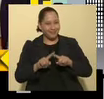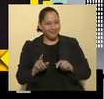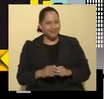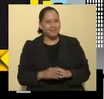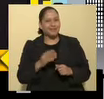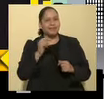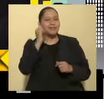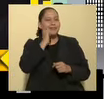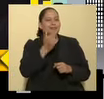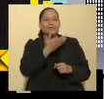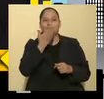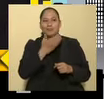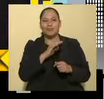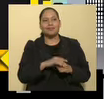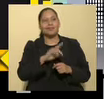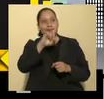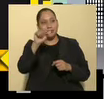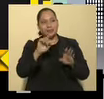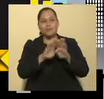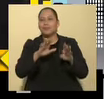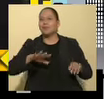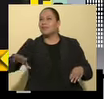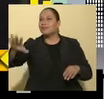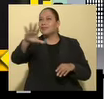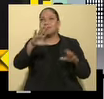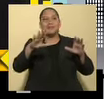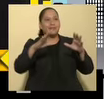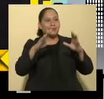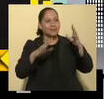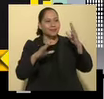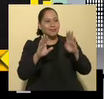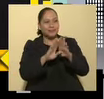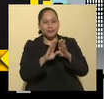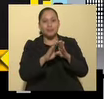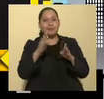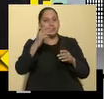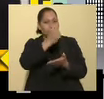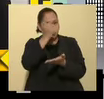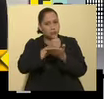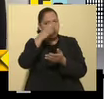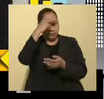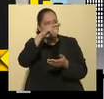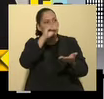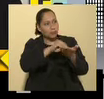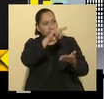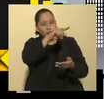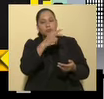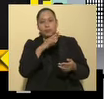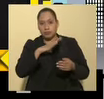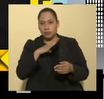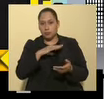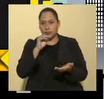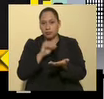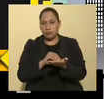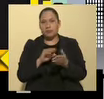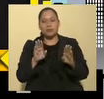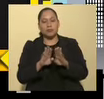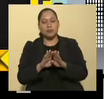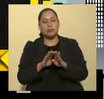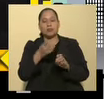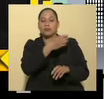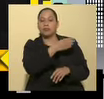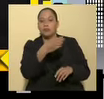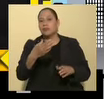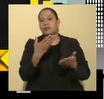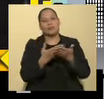Lo urbano y luego el paisaje, que me imagino que la Ciudad de México todavía está en ese desgarramiento entre dejar de ser del campo